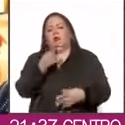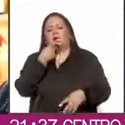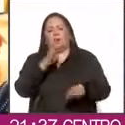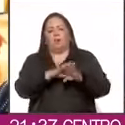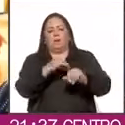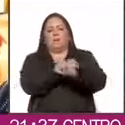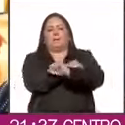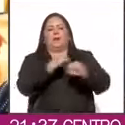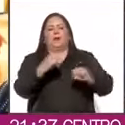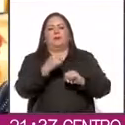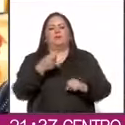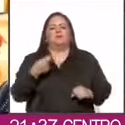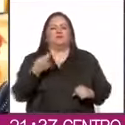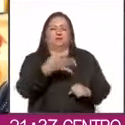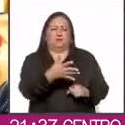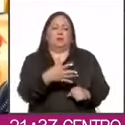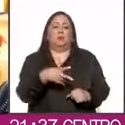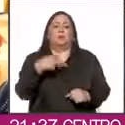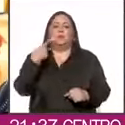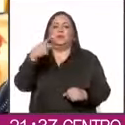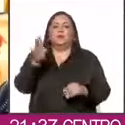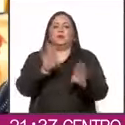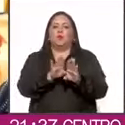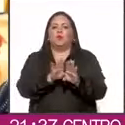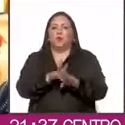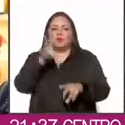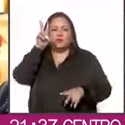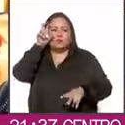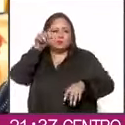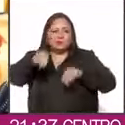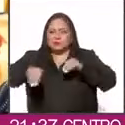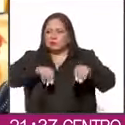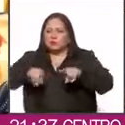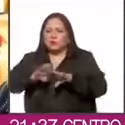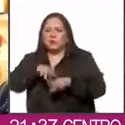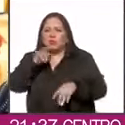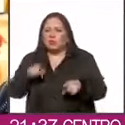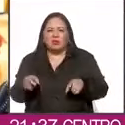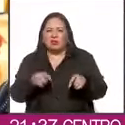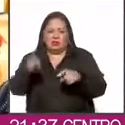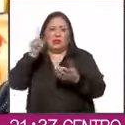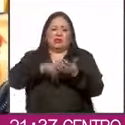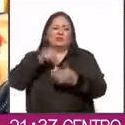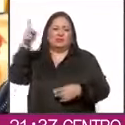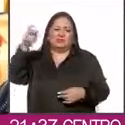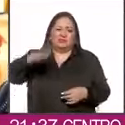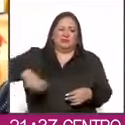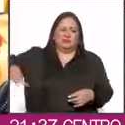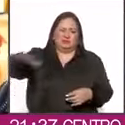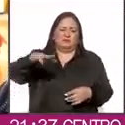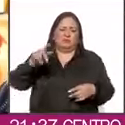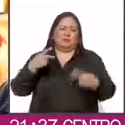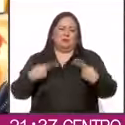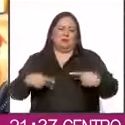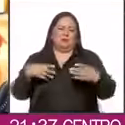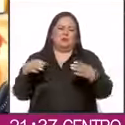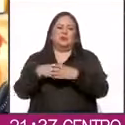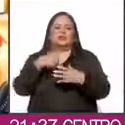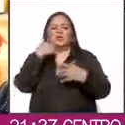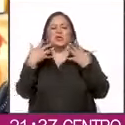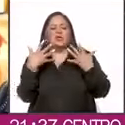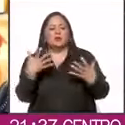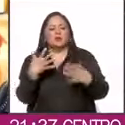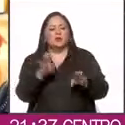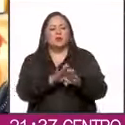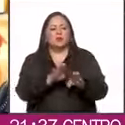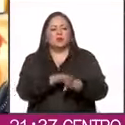dinamitarlos. Como aves de rapiña se mueven en ese paisaje desolado, deseando